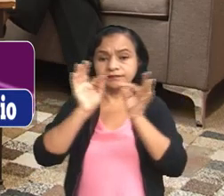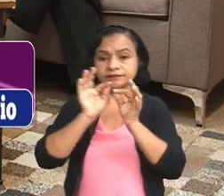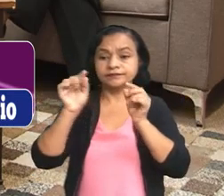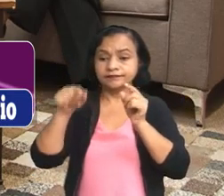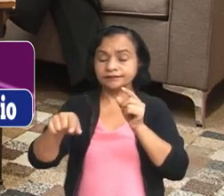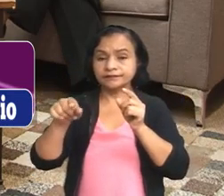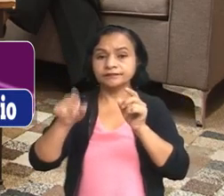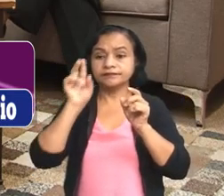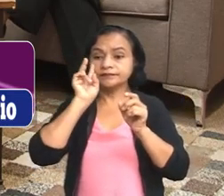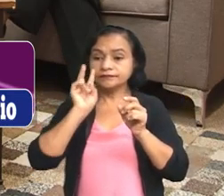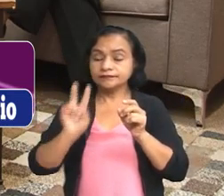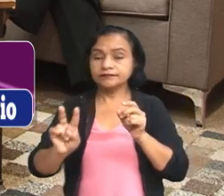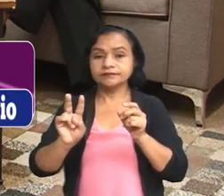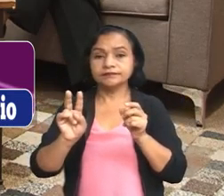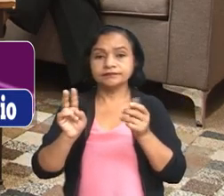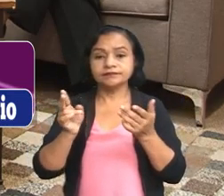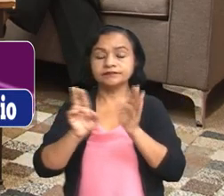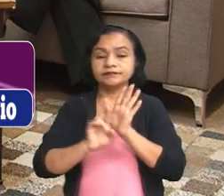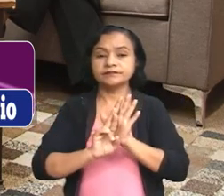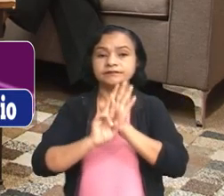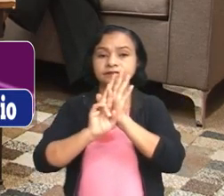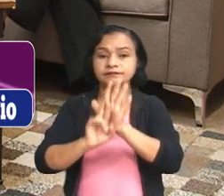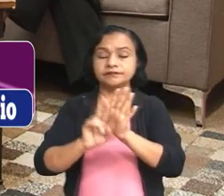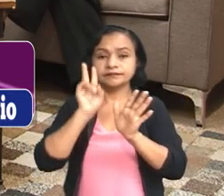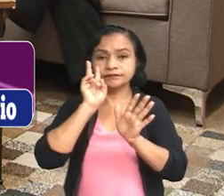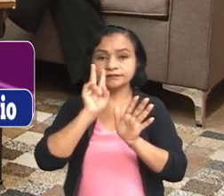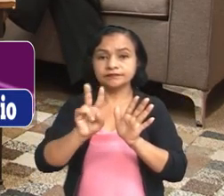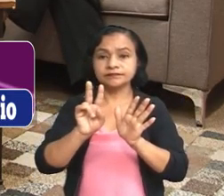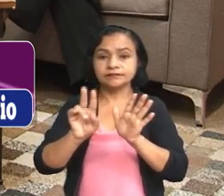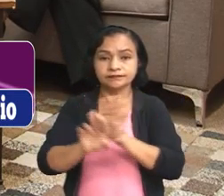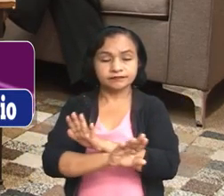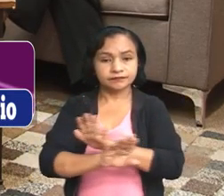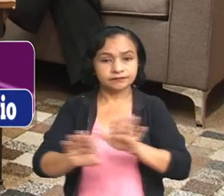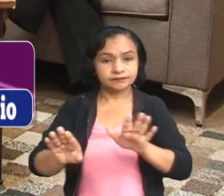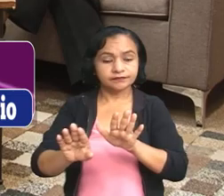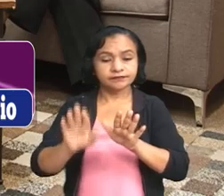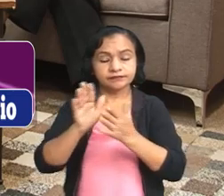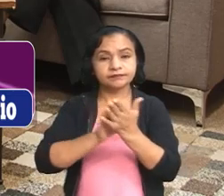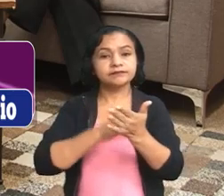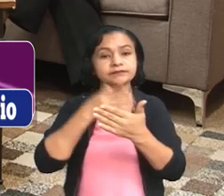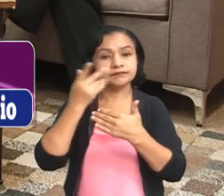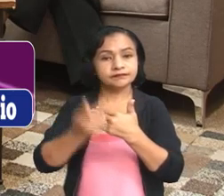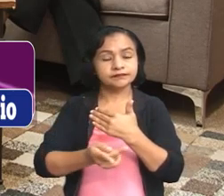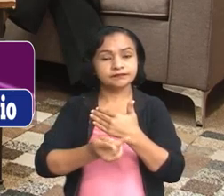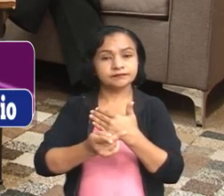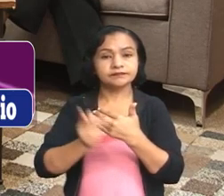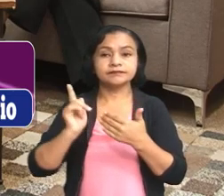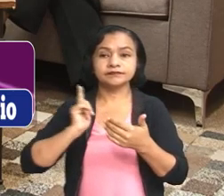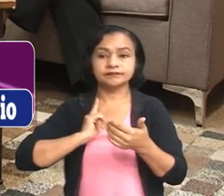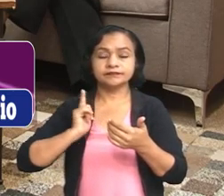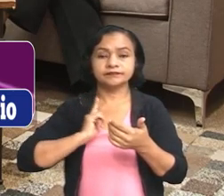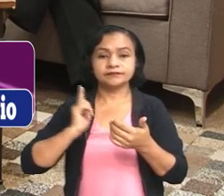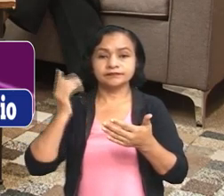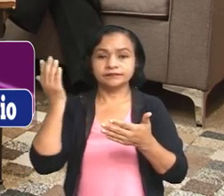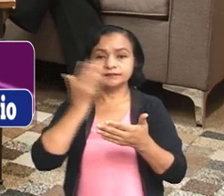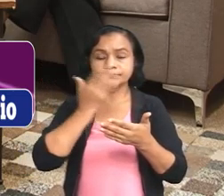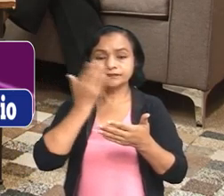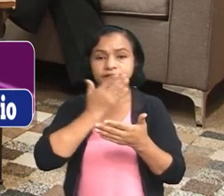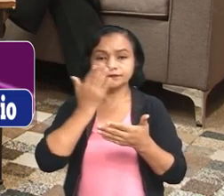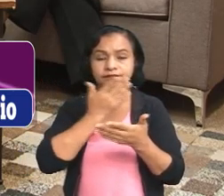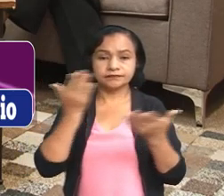es por eso que has visto resultados de que salen de estos programas y optan por una carrera técnica